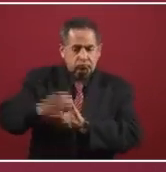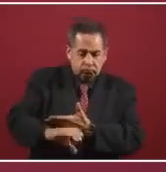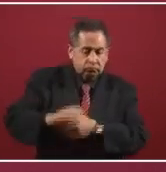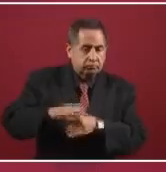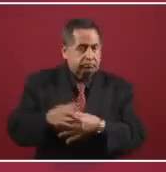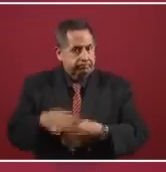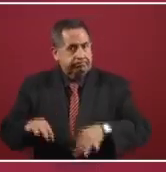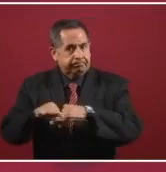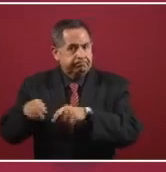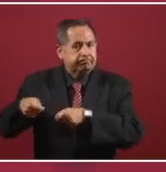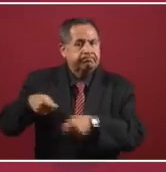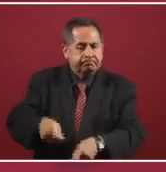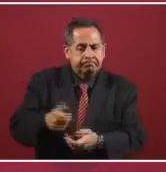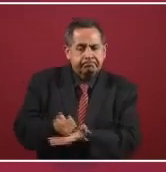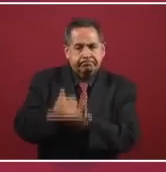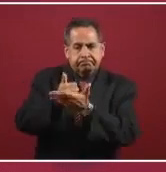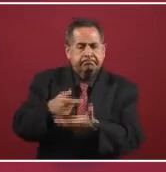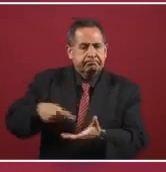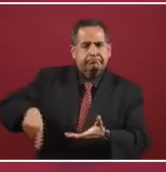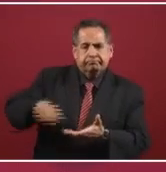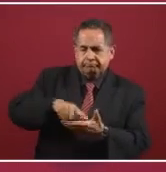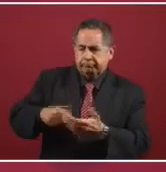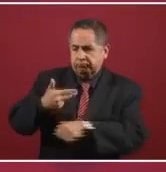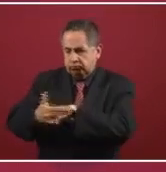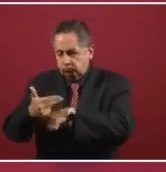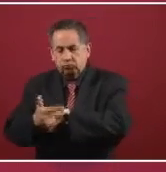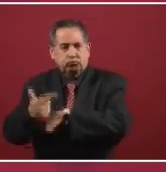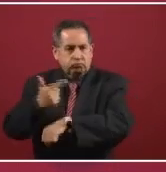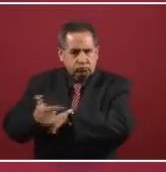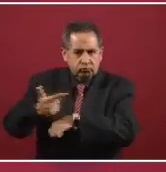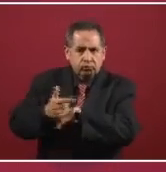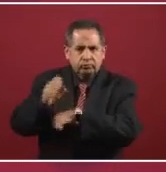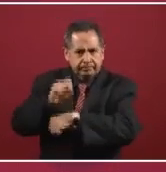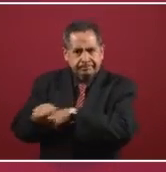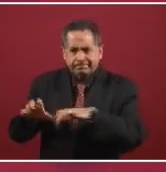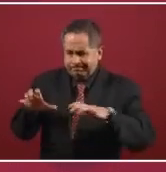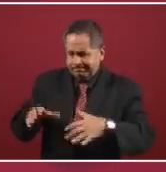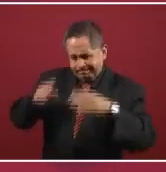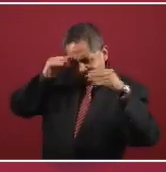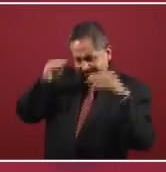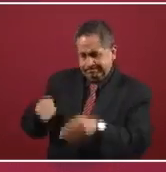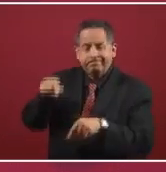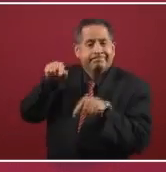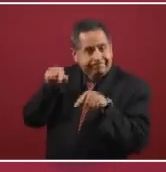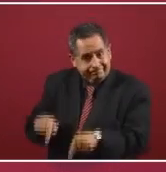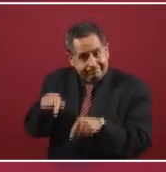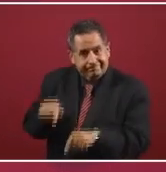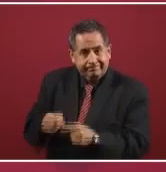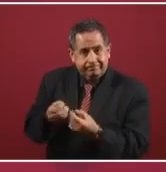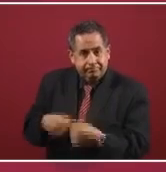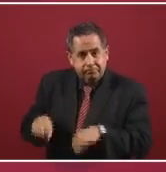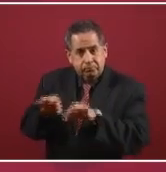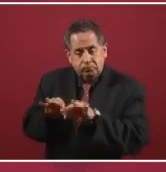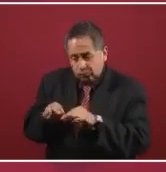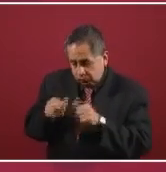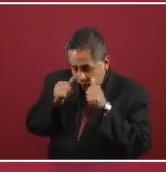más para ayudarnos en Honduras, en Guatemala, en El Salvador, que es donde hay que ofrecerle oportunidades a la gente.